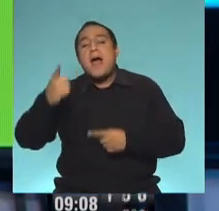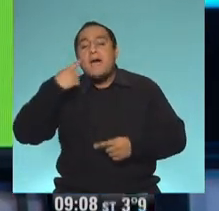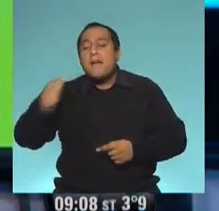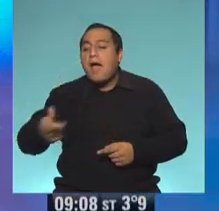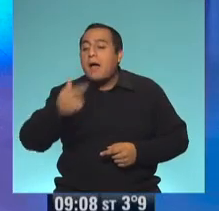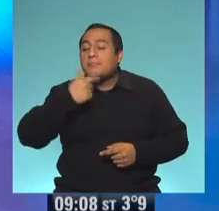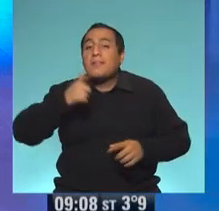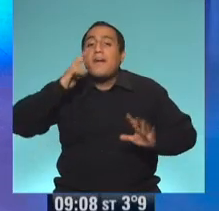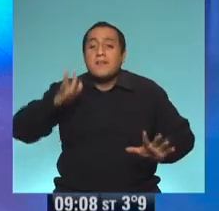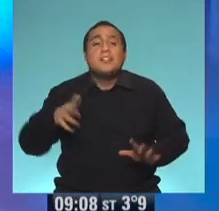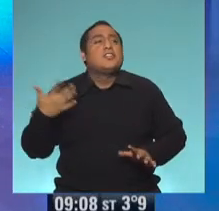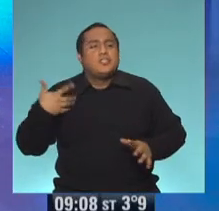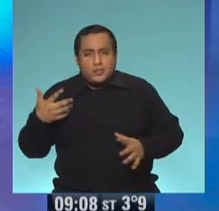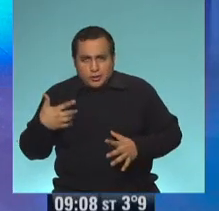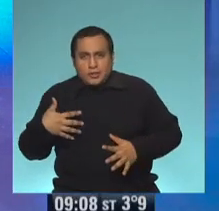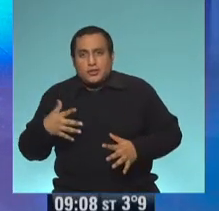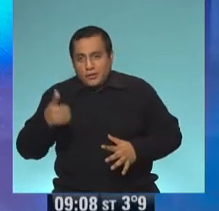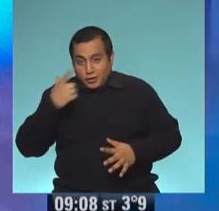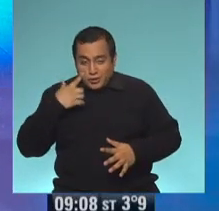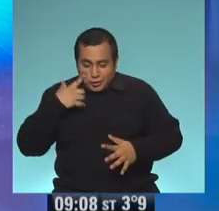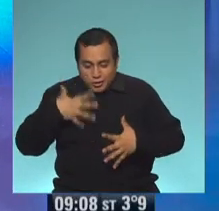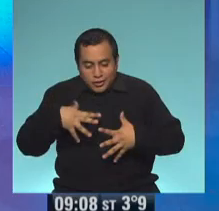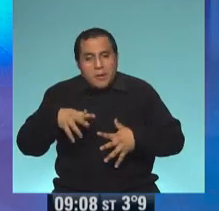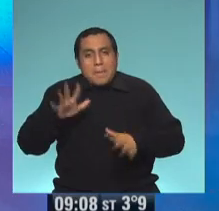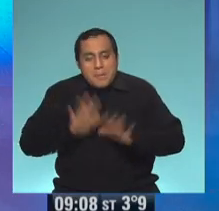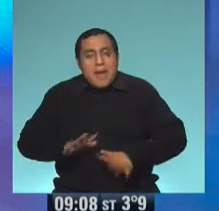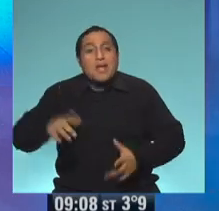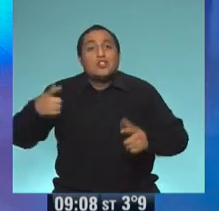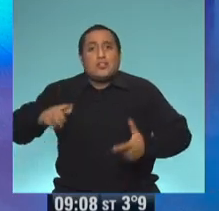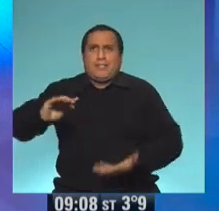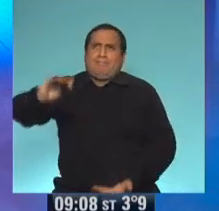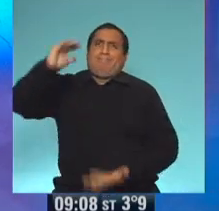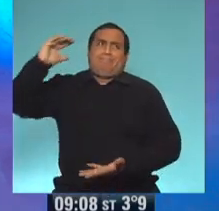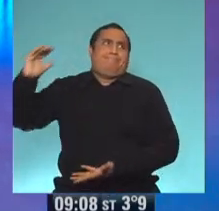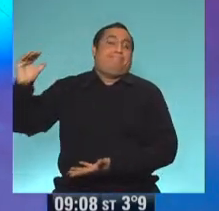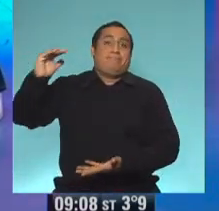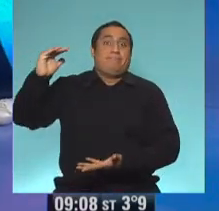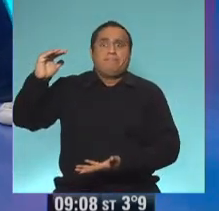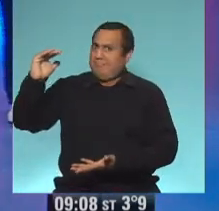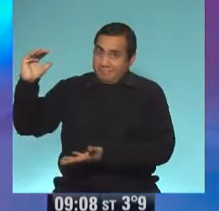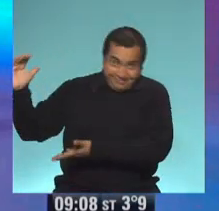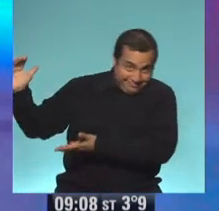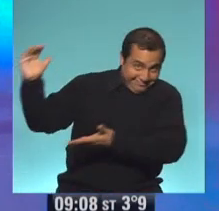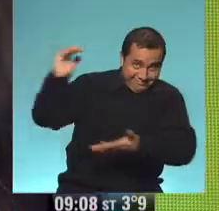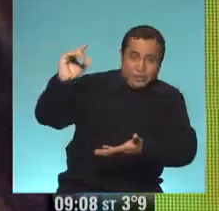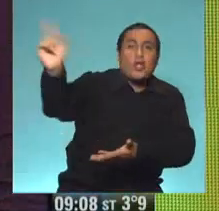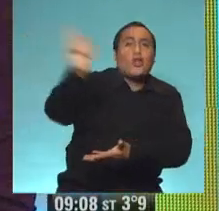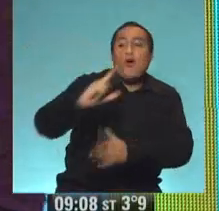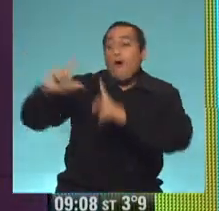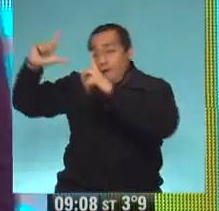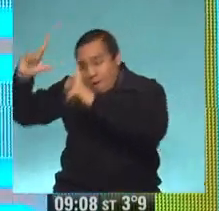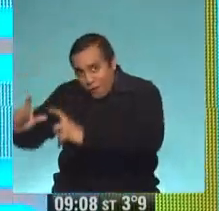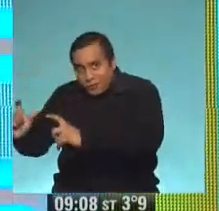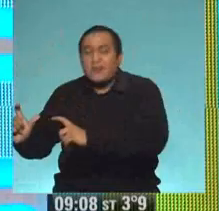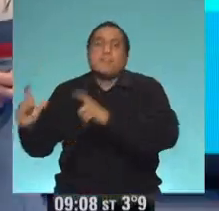Claro, voy a cocinar una torta triple así. Dale, y voy a traer la para todo el equipo. No, foto voy a traer. No.